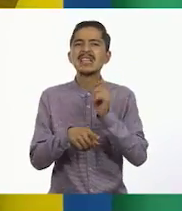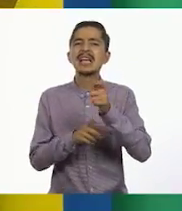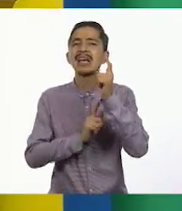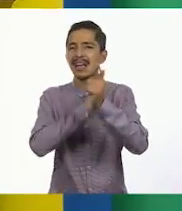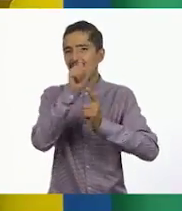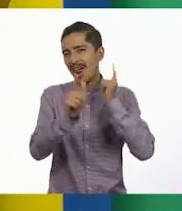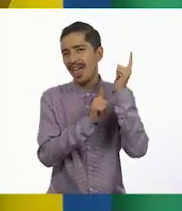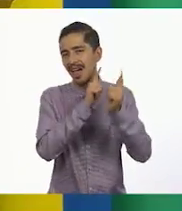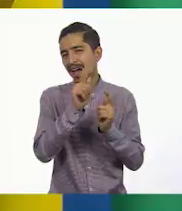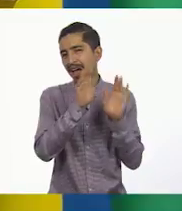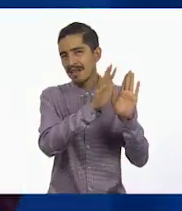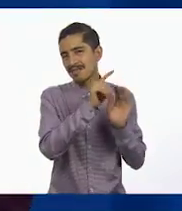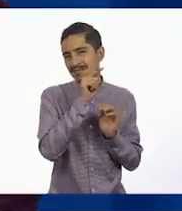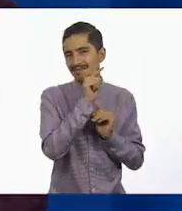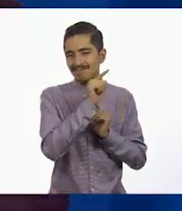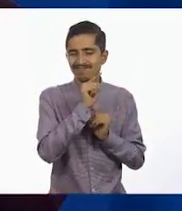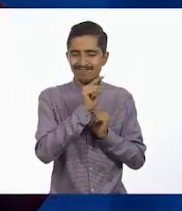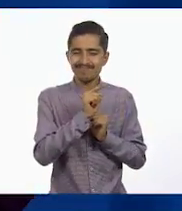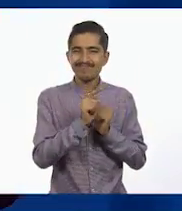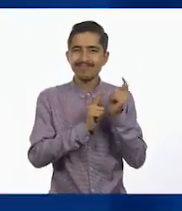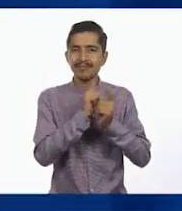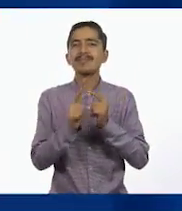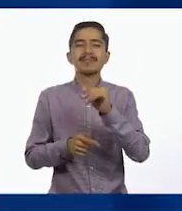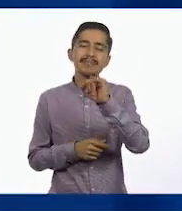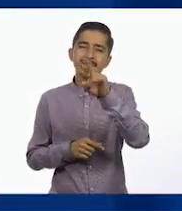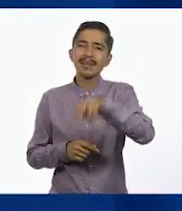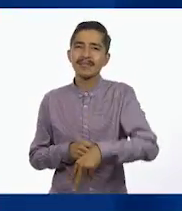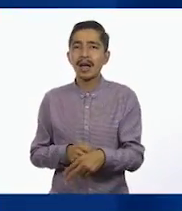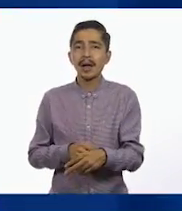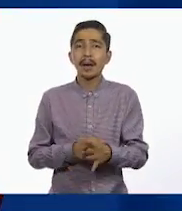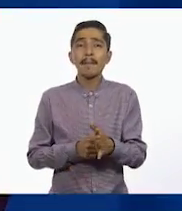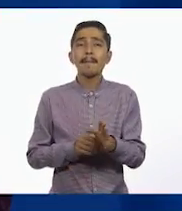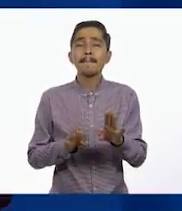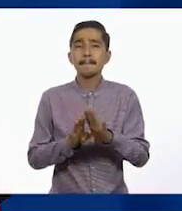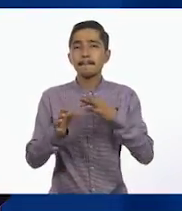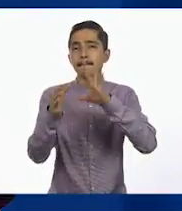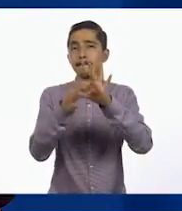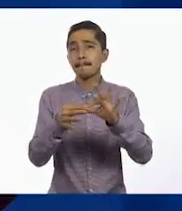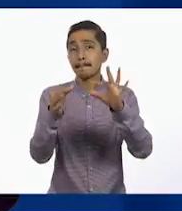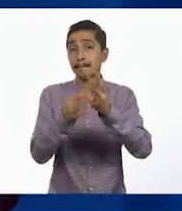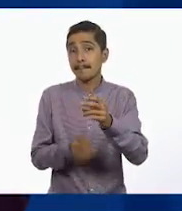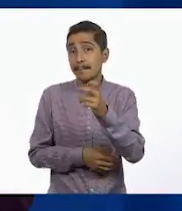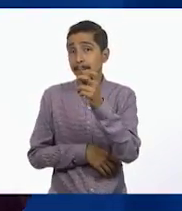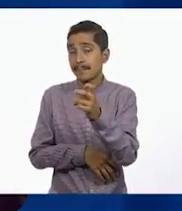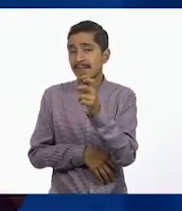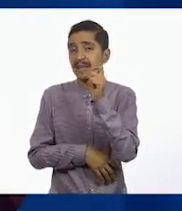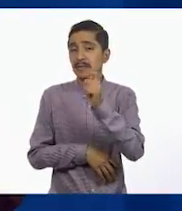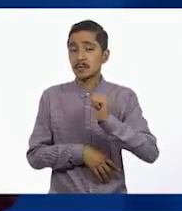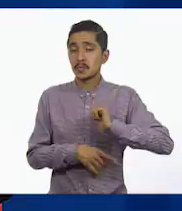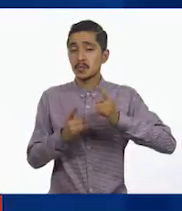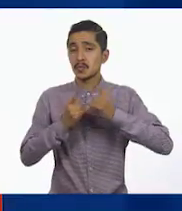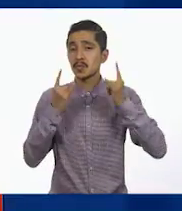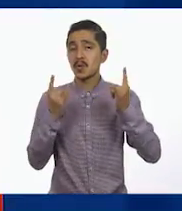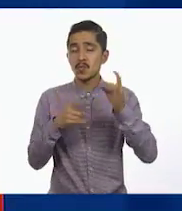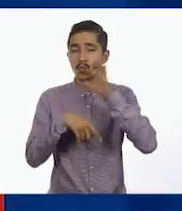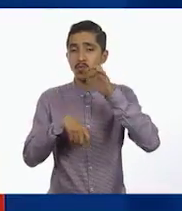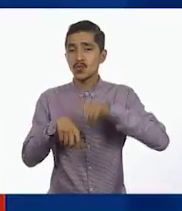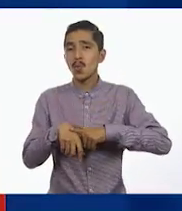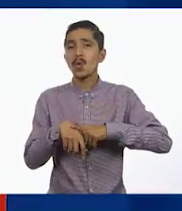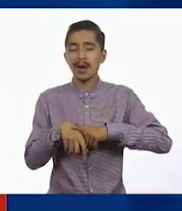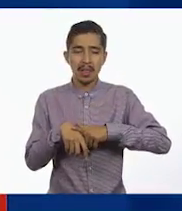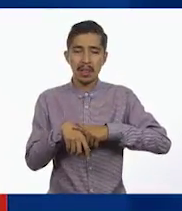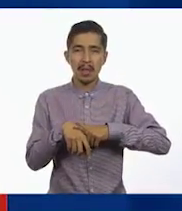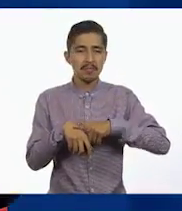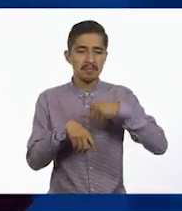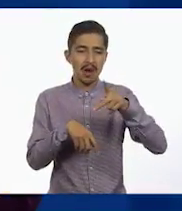griega, ¿no? Así es, así es. Cada uno de los personajes que hemos mencionado forman parte de la mitología de una cultura